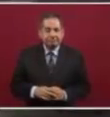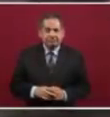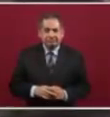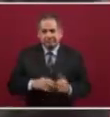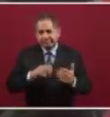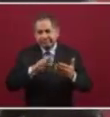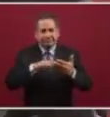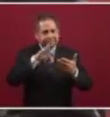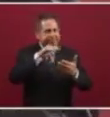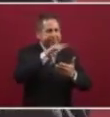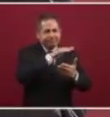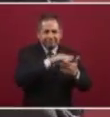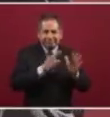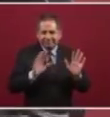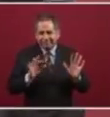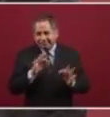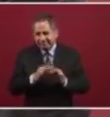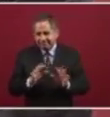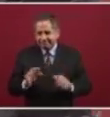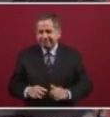pintura, sí.